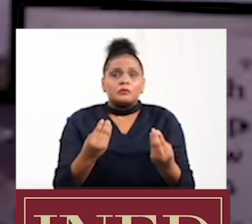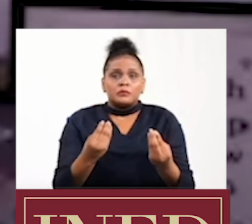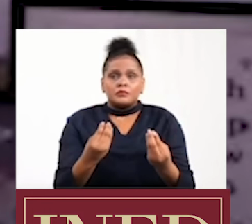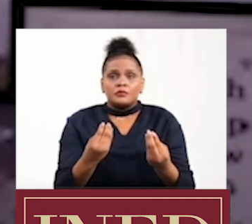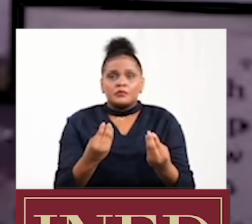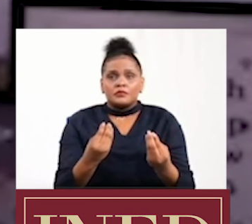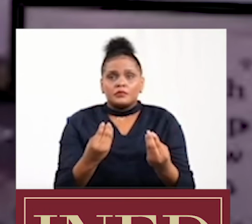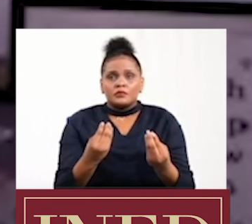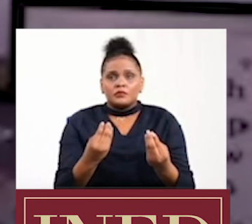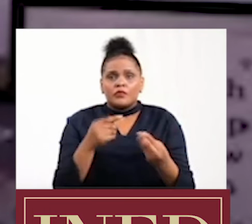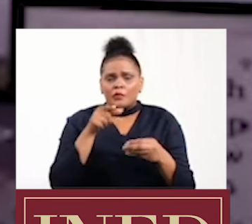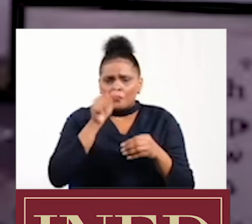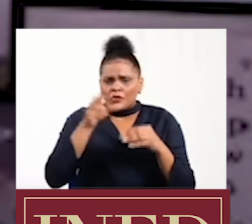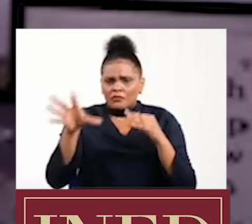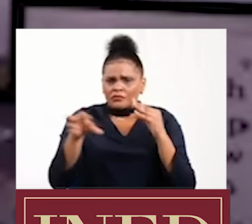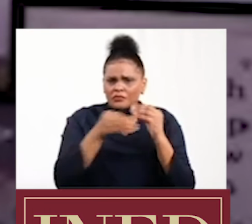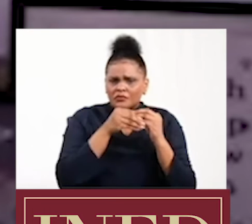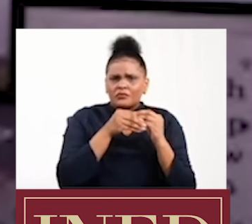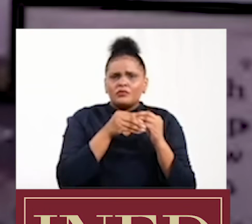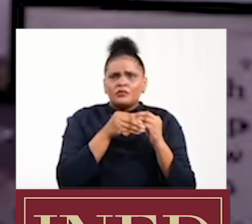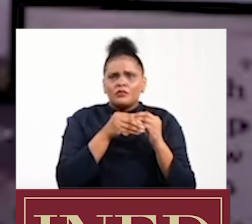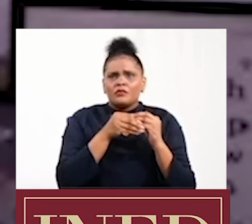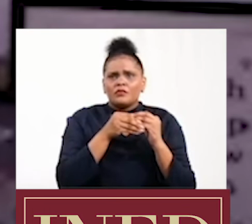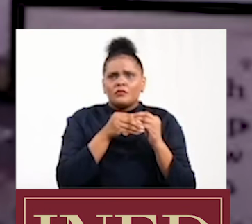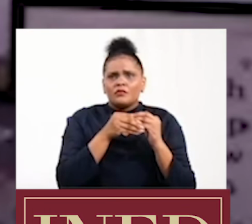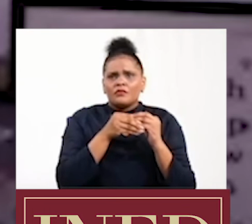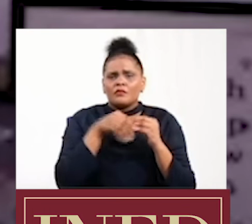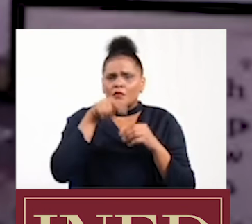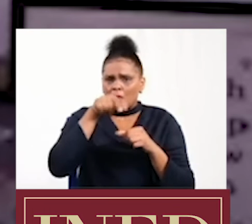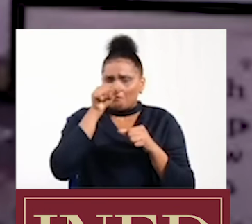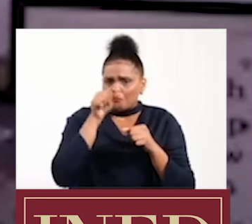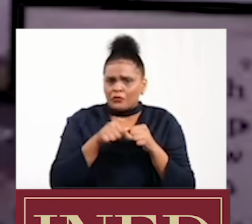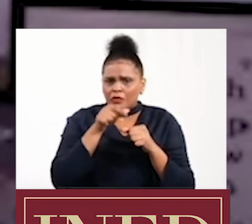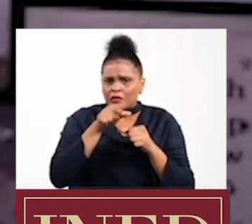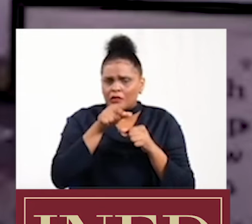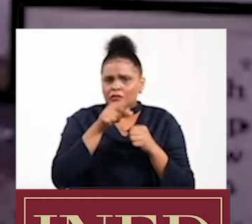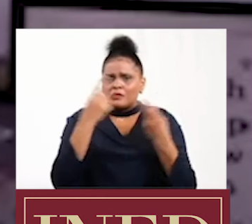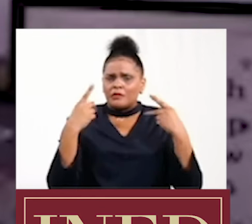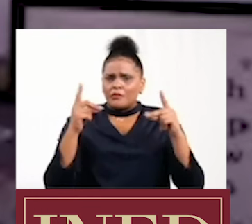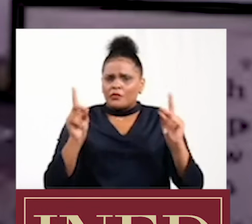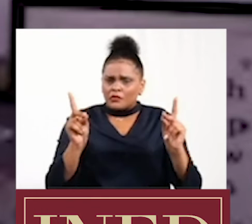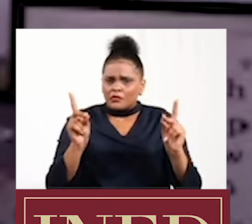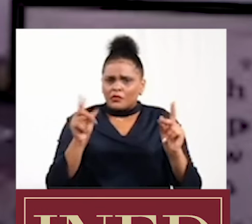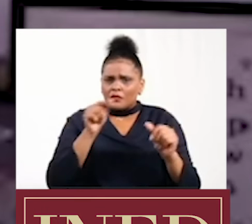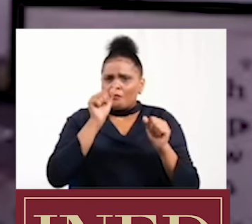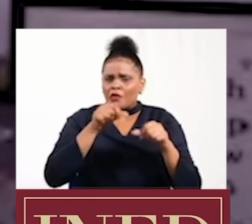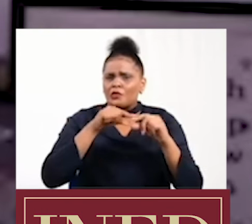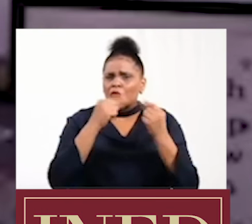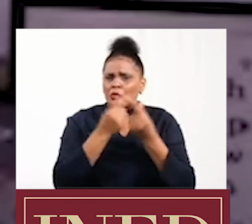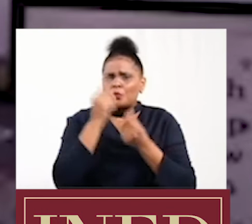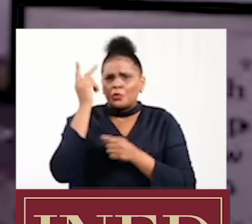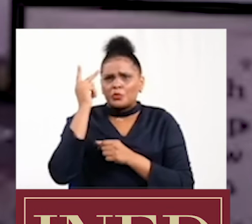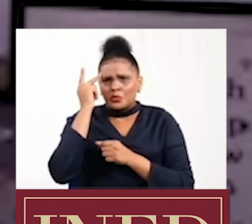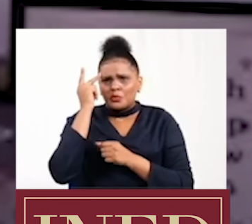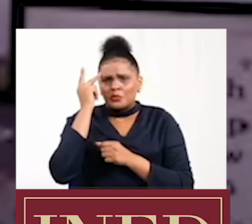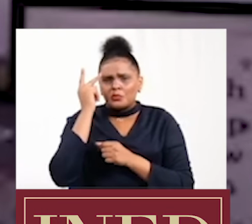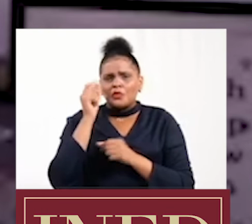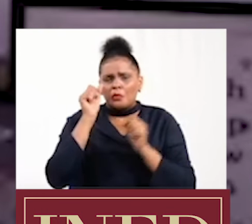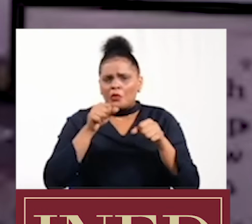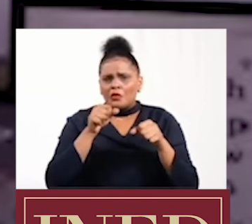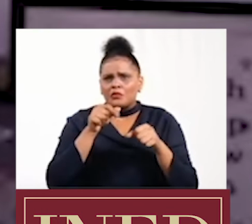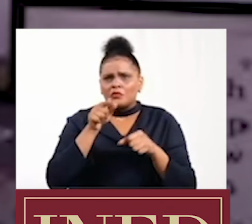entonces es una cuestión por supuesto de justicia democrática pero es una cuestión también quiero que los partidos lo vean así la estrategia